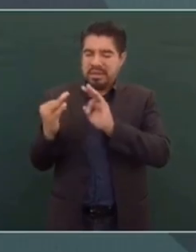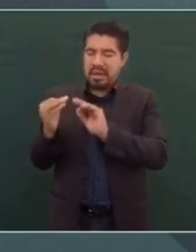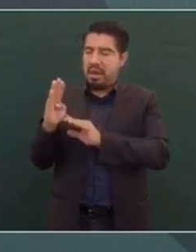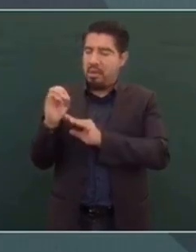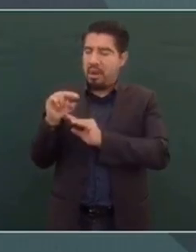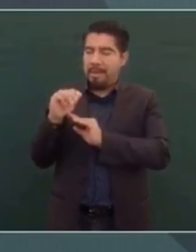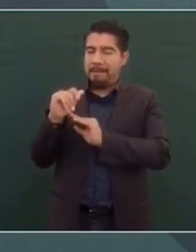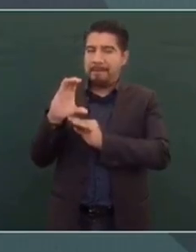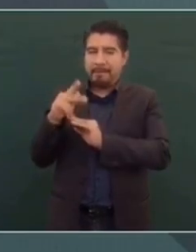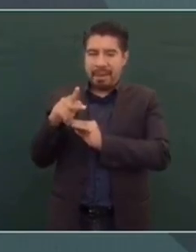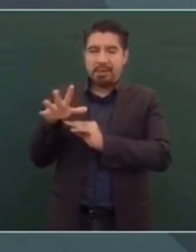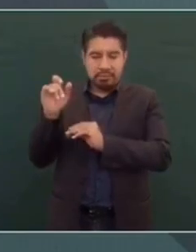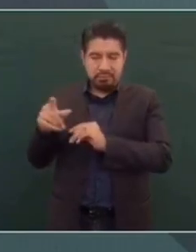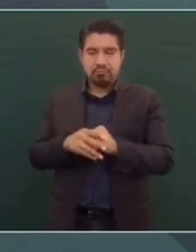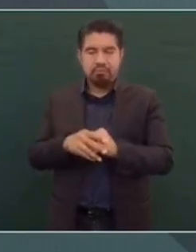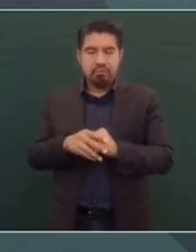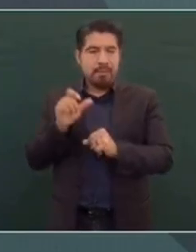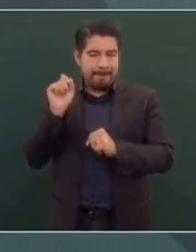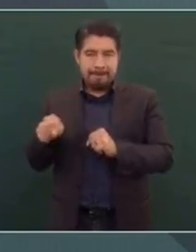Bonampak,